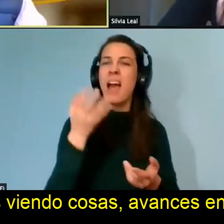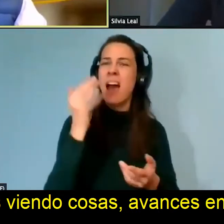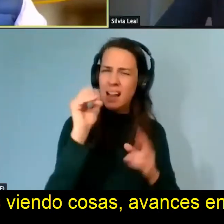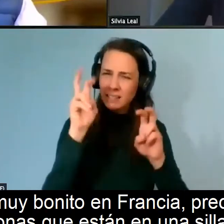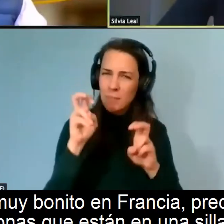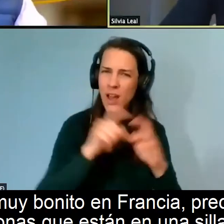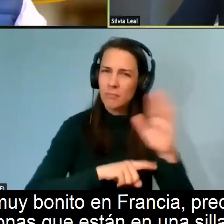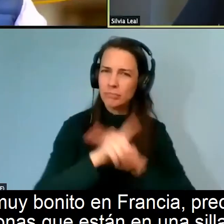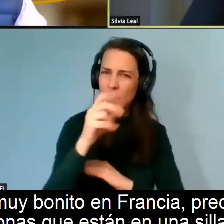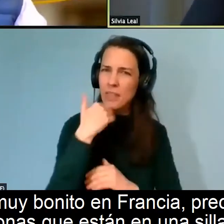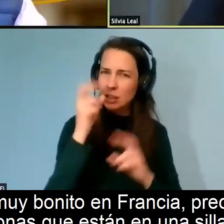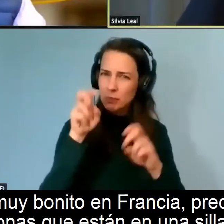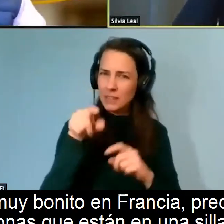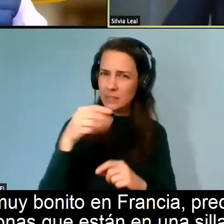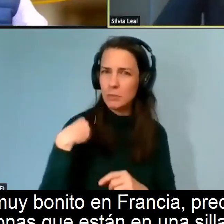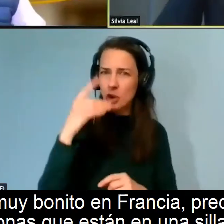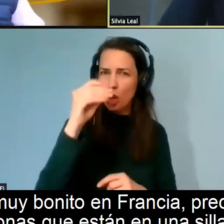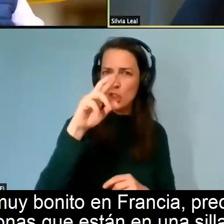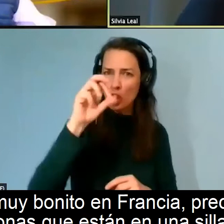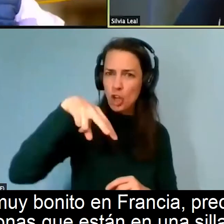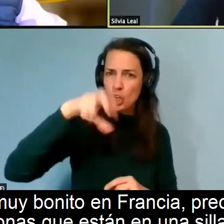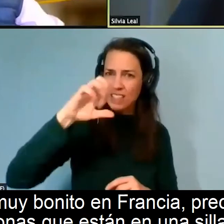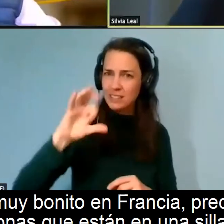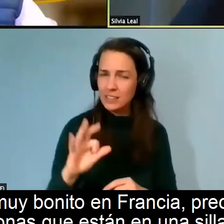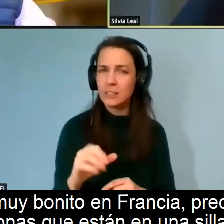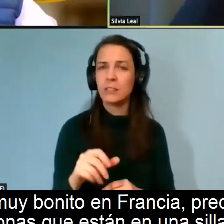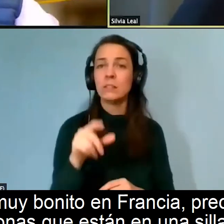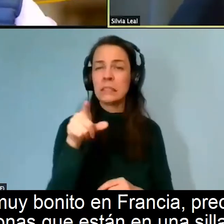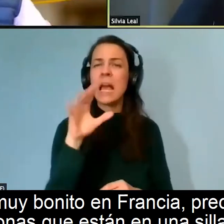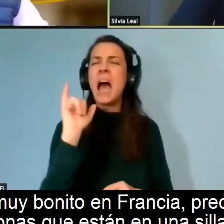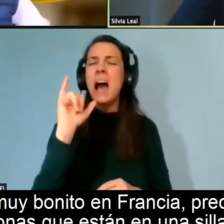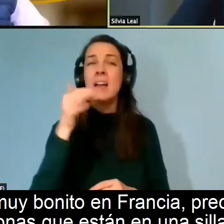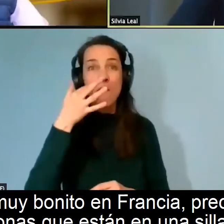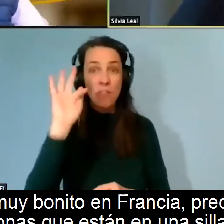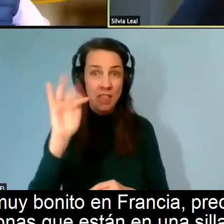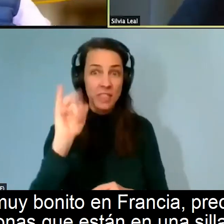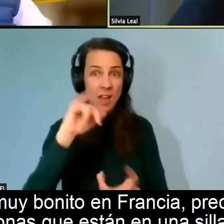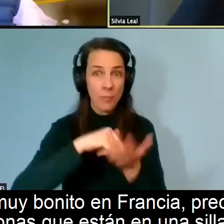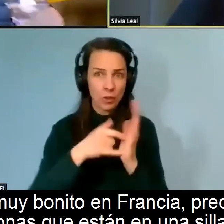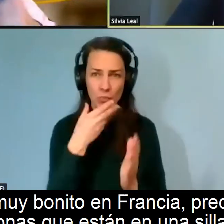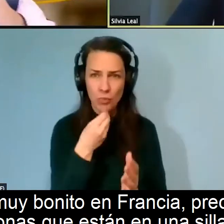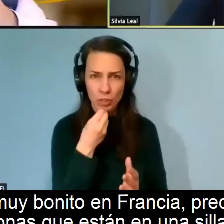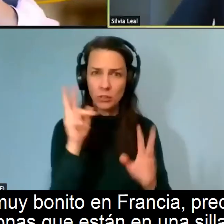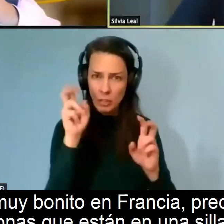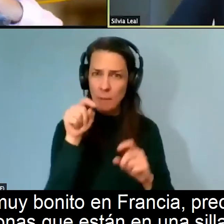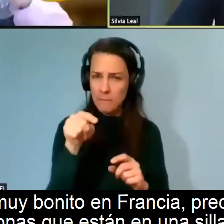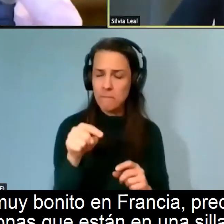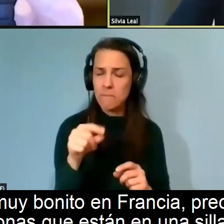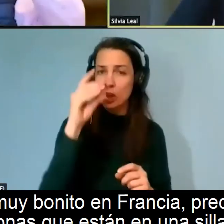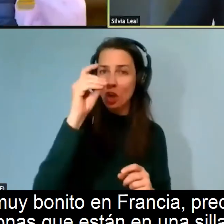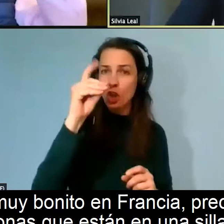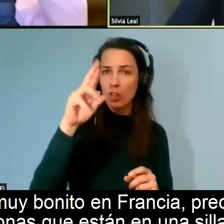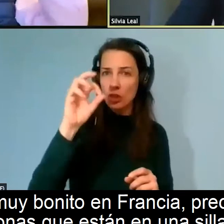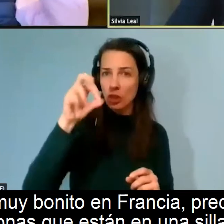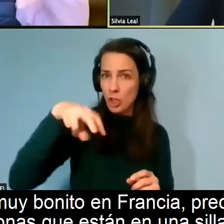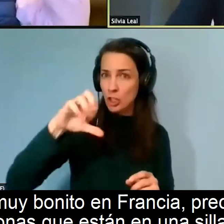drones? Bueno, hay un proyecto muy bonito en Francia, precisamente con los drones para las personas que